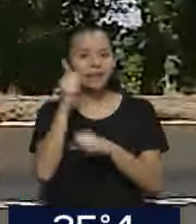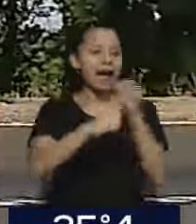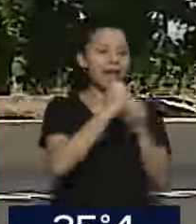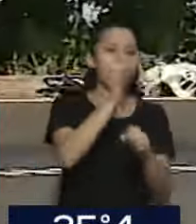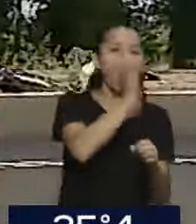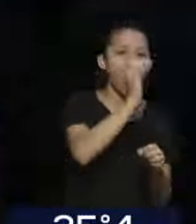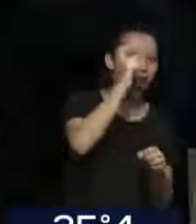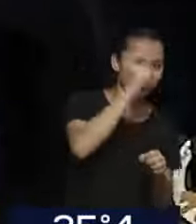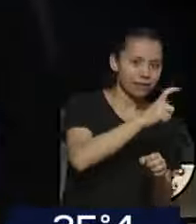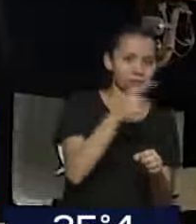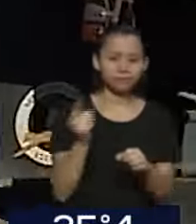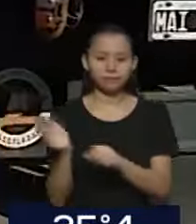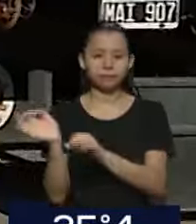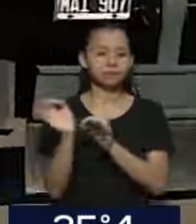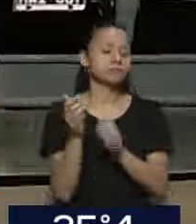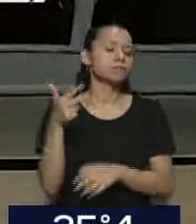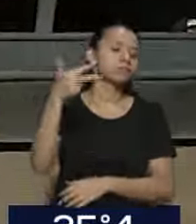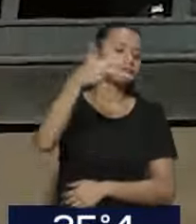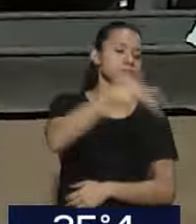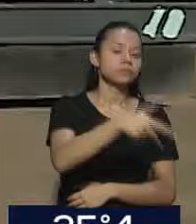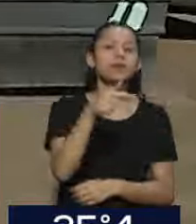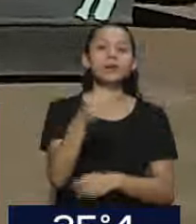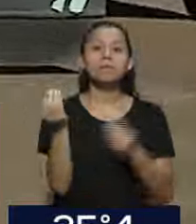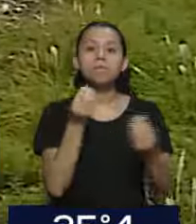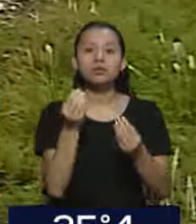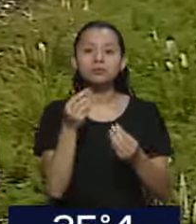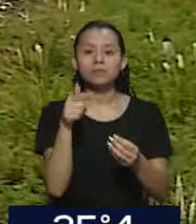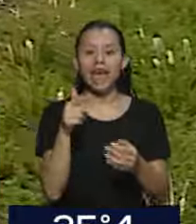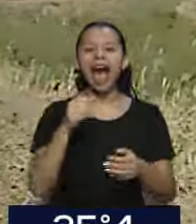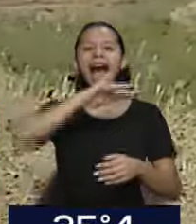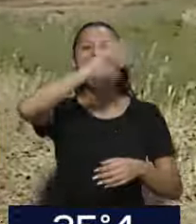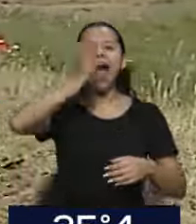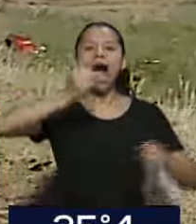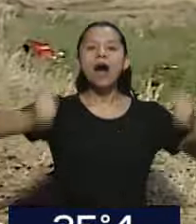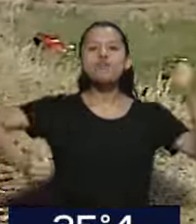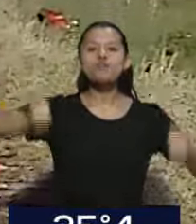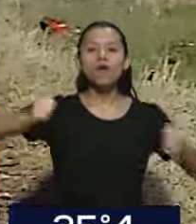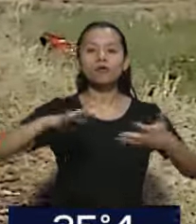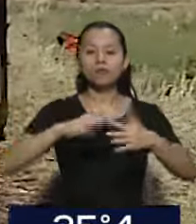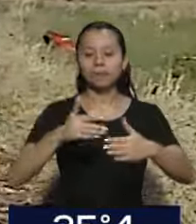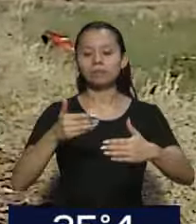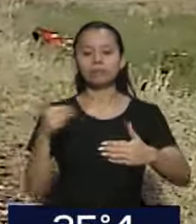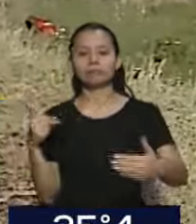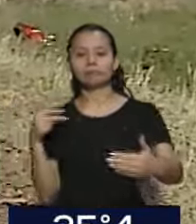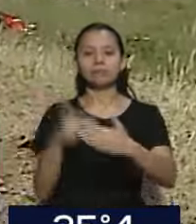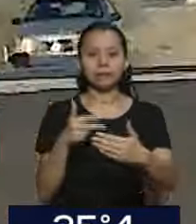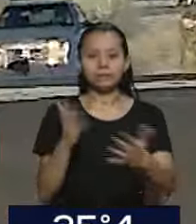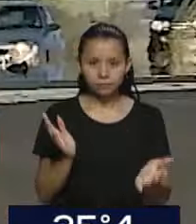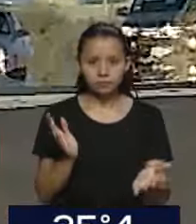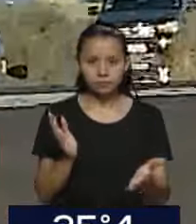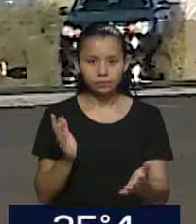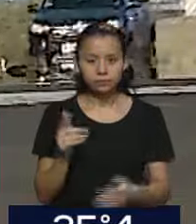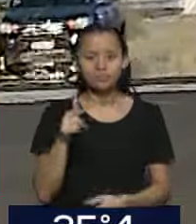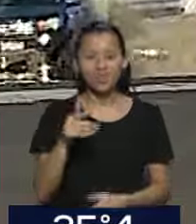causas que se investigan, chocó con la parte trasera de un camión que estaba estacionado en la banquina. Tras el golpe, terminó en la mitad